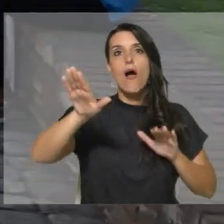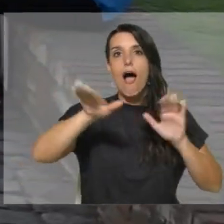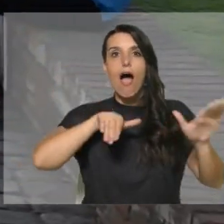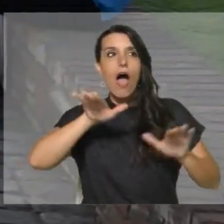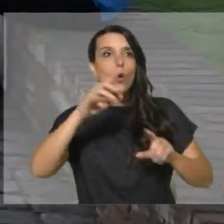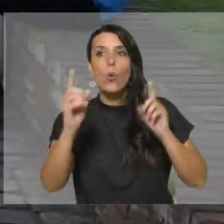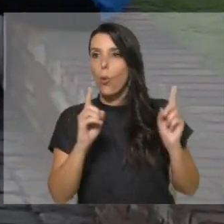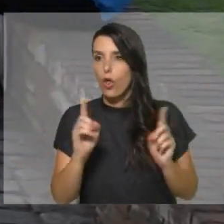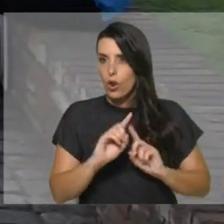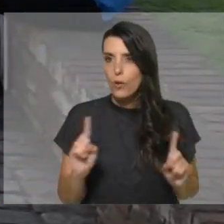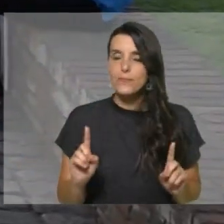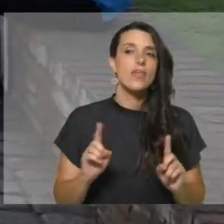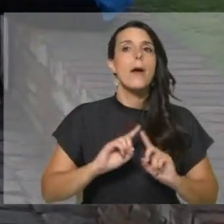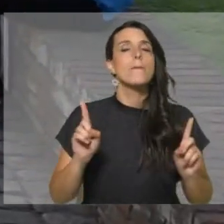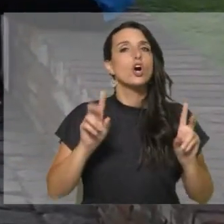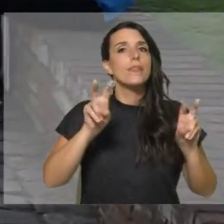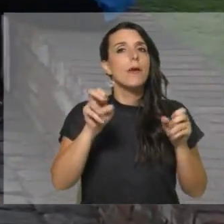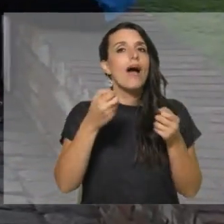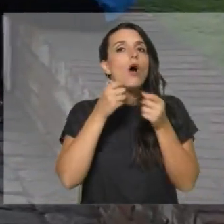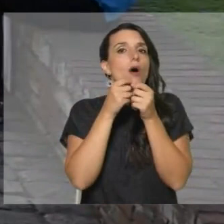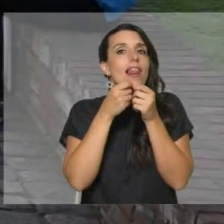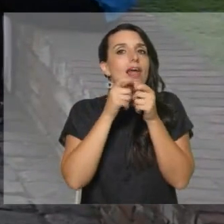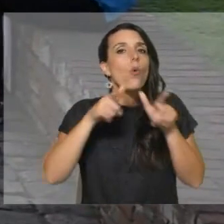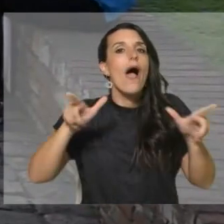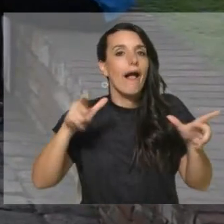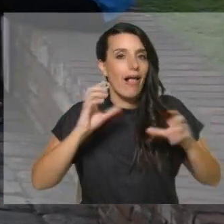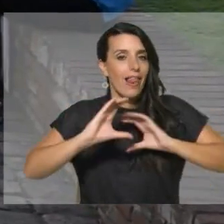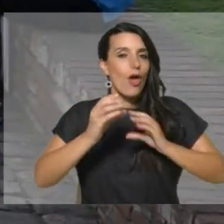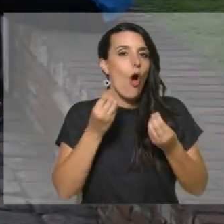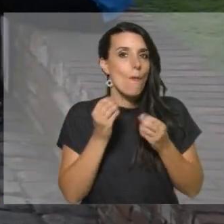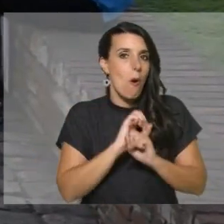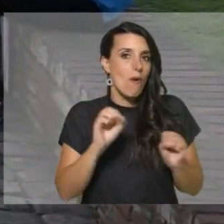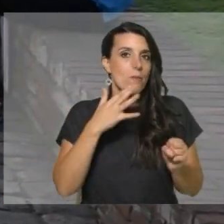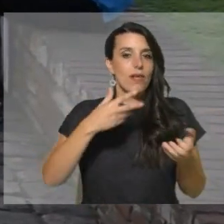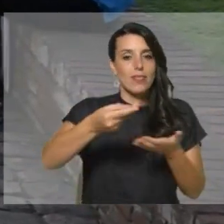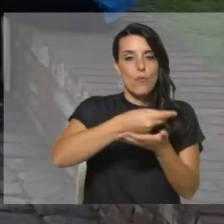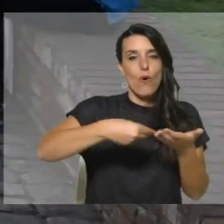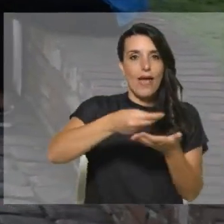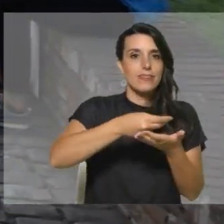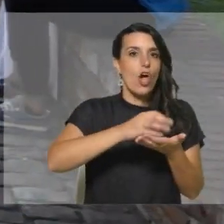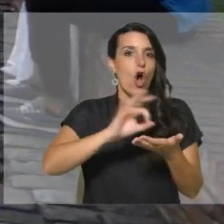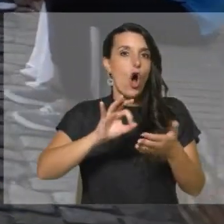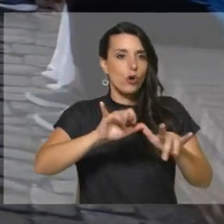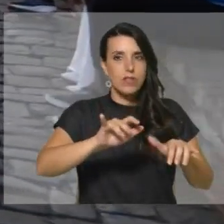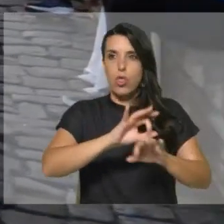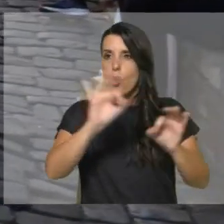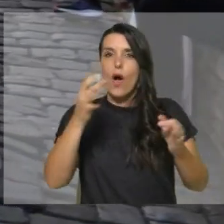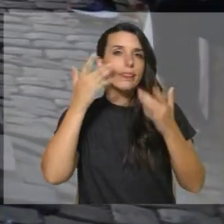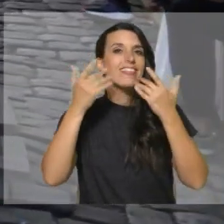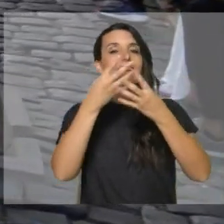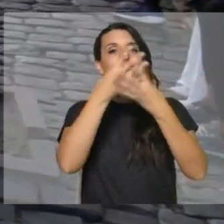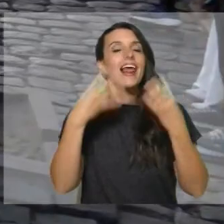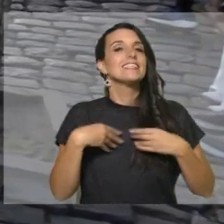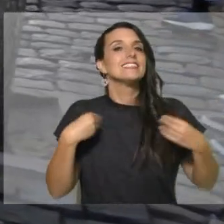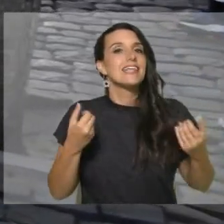sesgada. Tampoco en cuanto al lenguaje, porque enfatizamos en las bases que podía ser para ilustradores, dibujantes, artistas en general que se